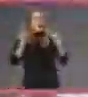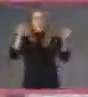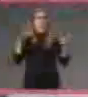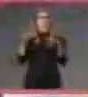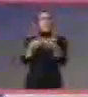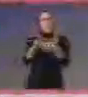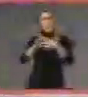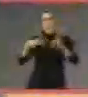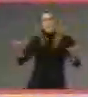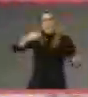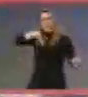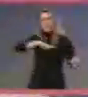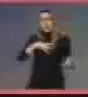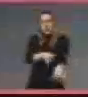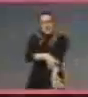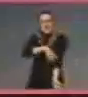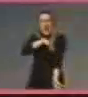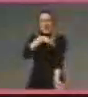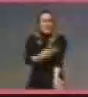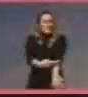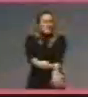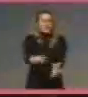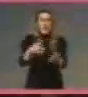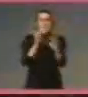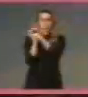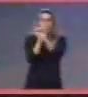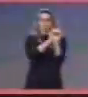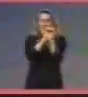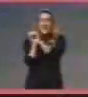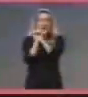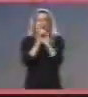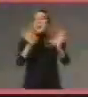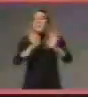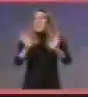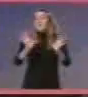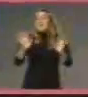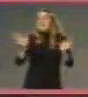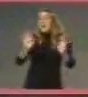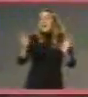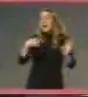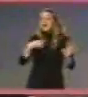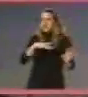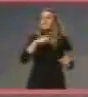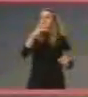Amigos con sangre murgera la pena para fuera Tan Solo Que Voy a